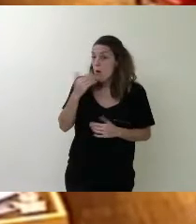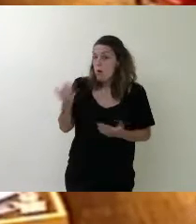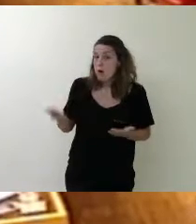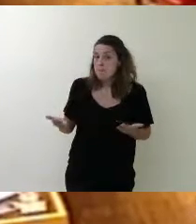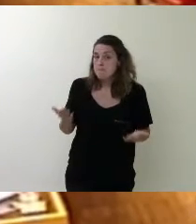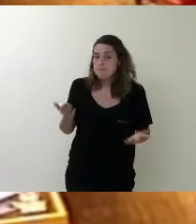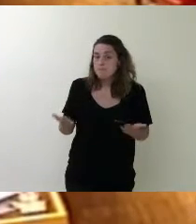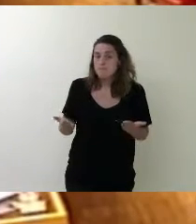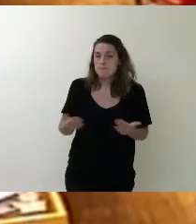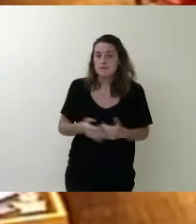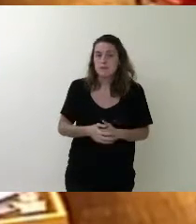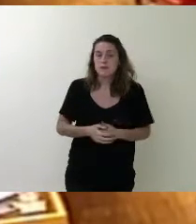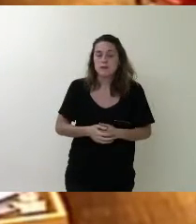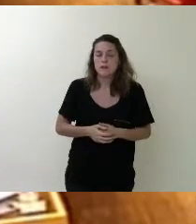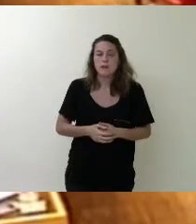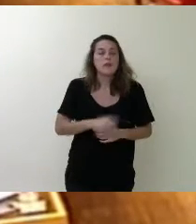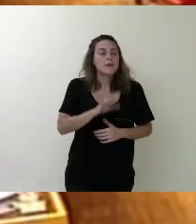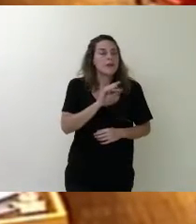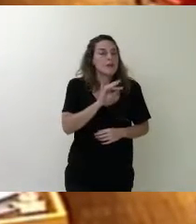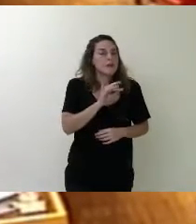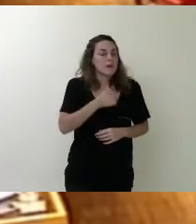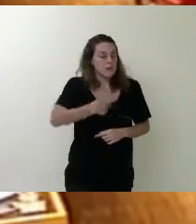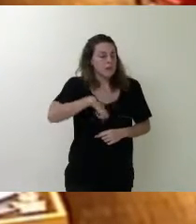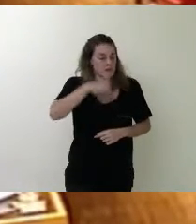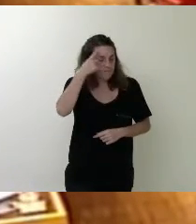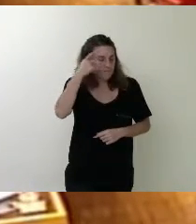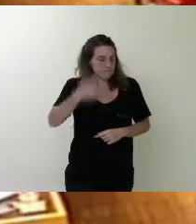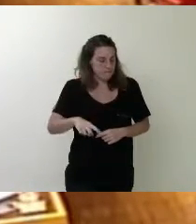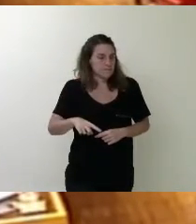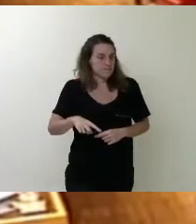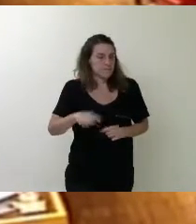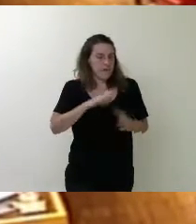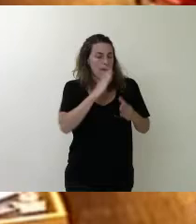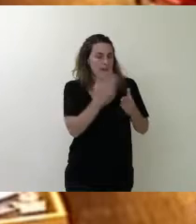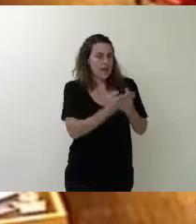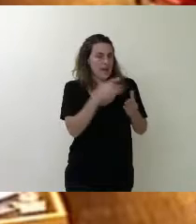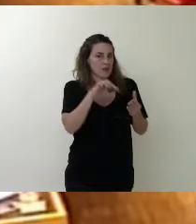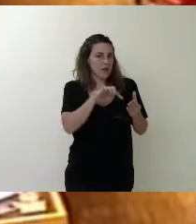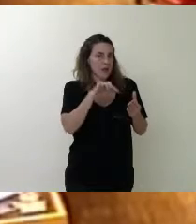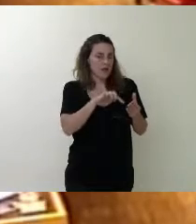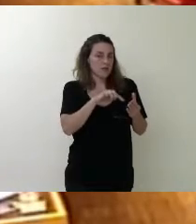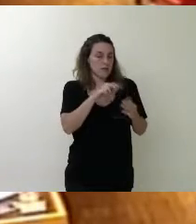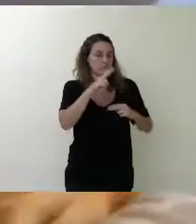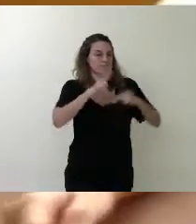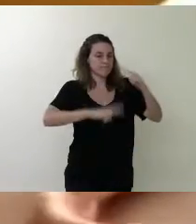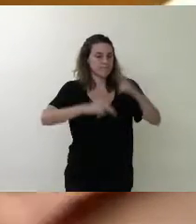¿Por parte de los grupos? Sí. Somos conscientes de que este expediente incluye una serie de obras